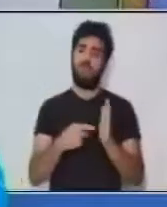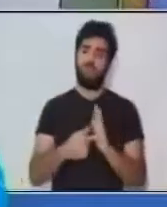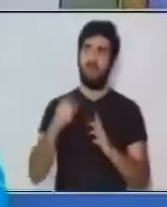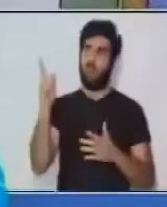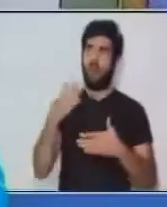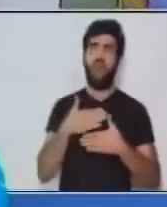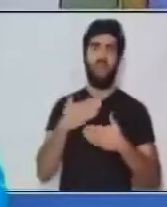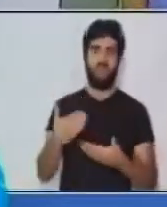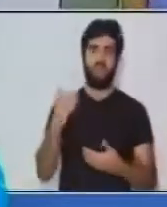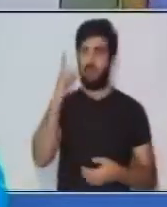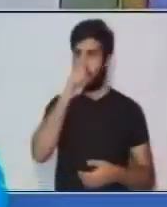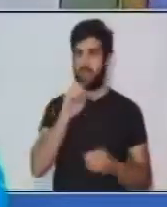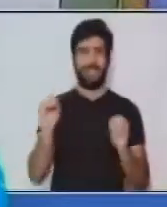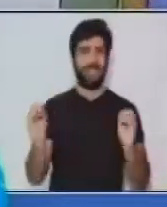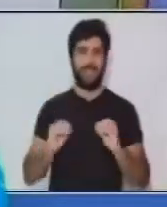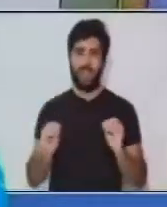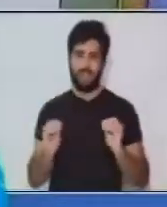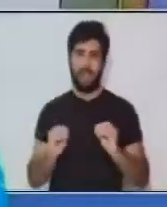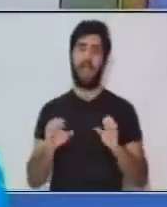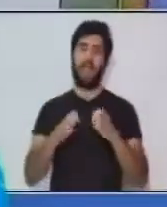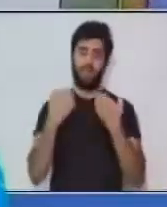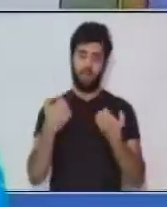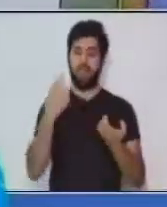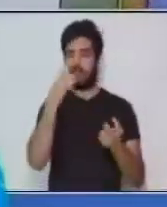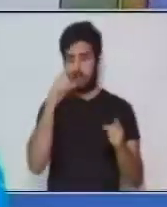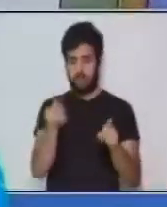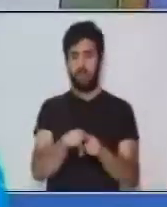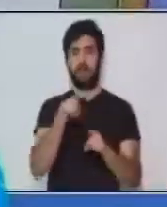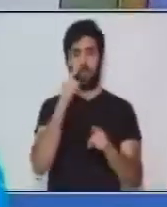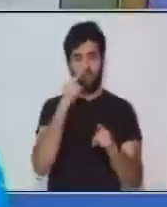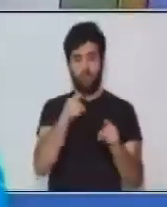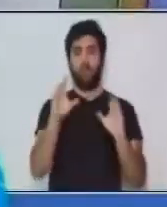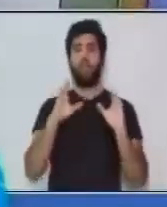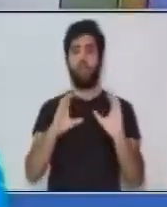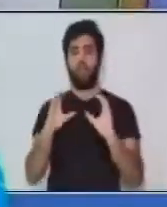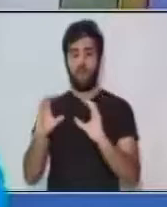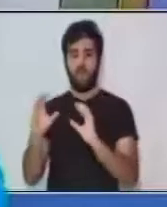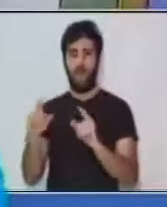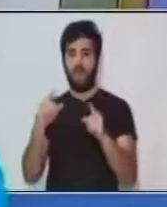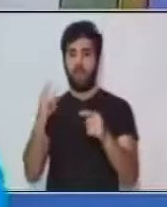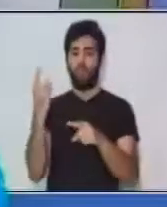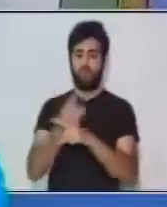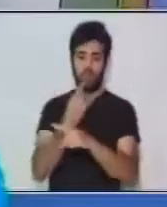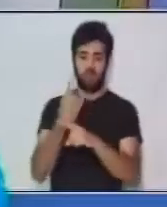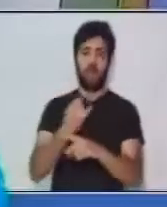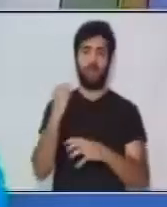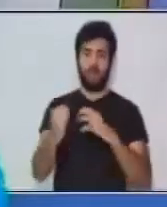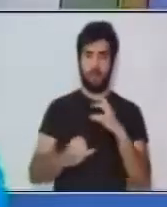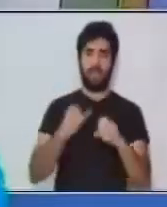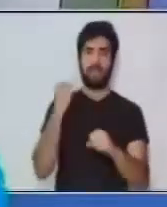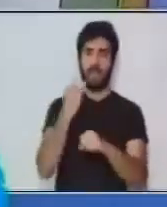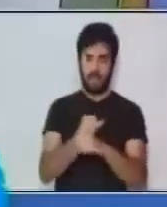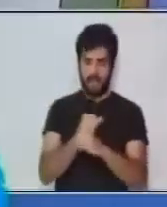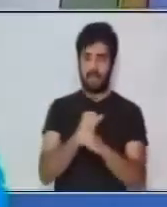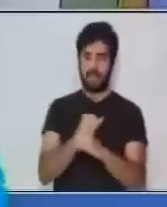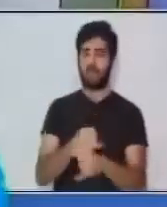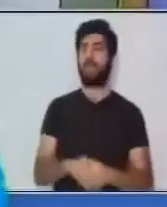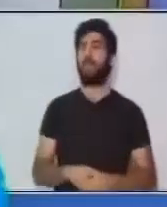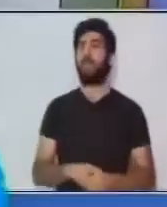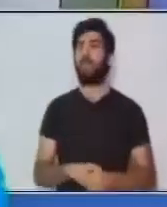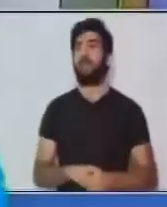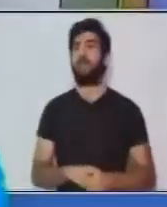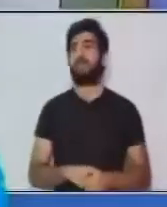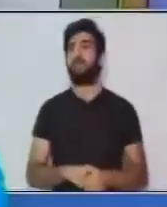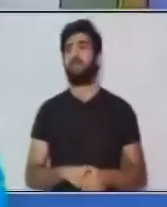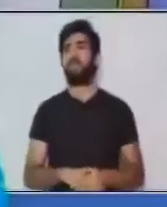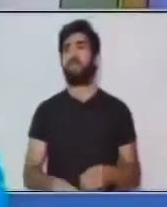página confiable. Entonces también mucho cuidado con el uso del Internet, y más que todo en las páginas web. También tenemos dentro